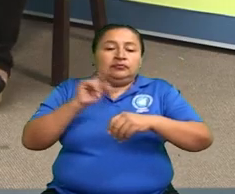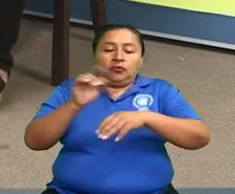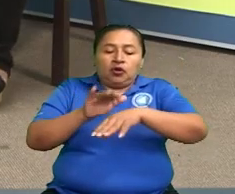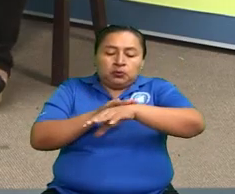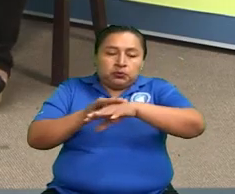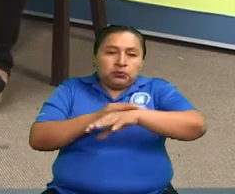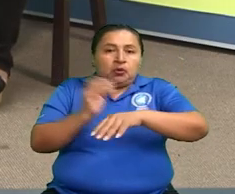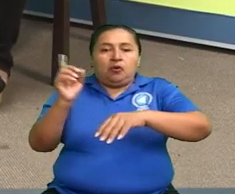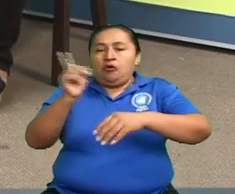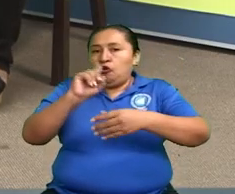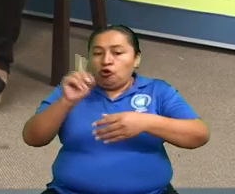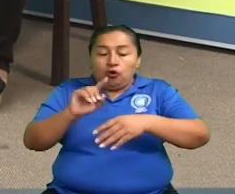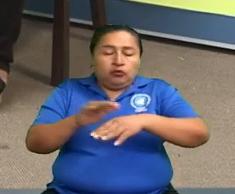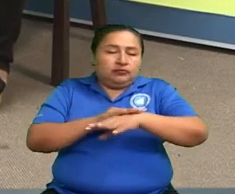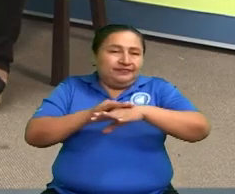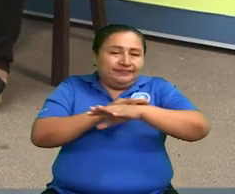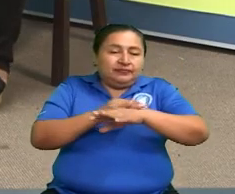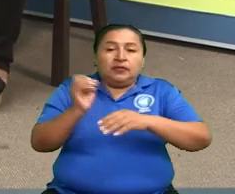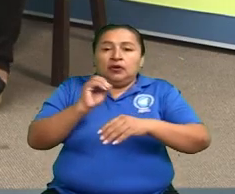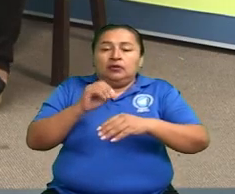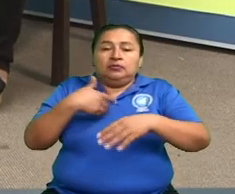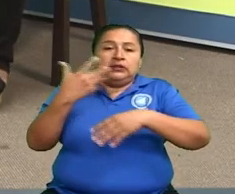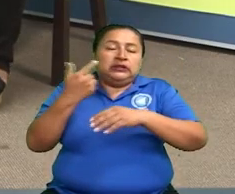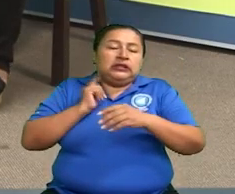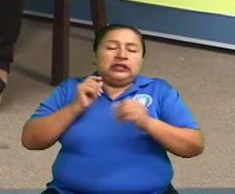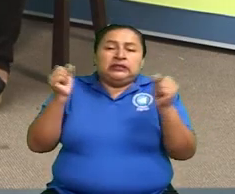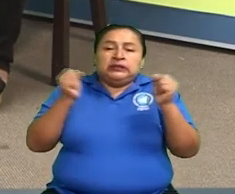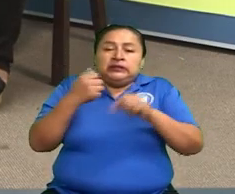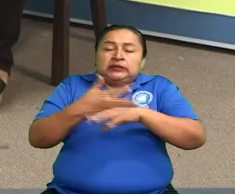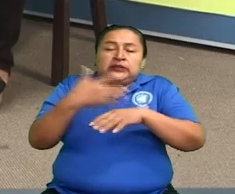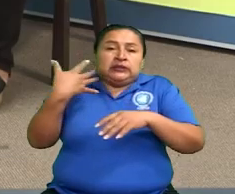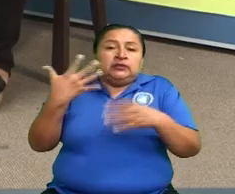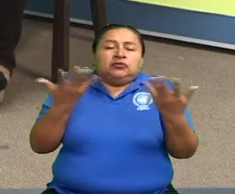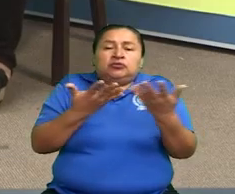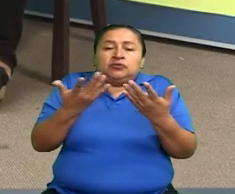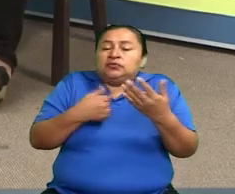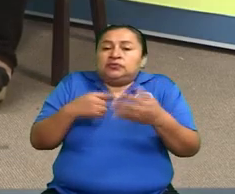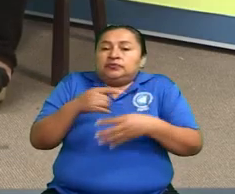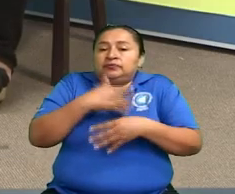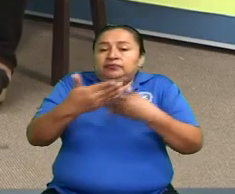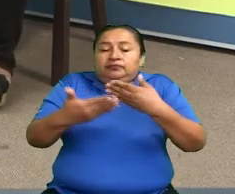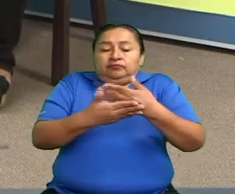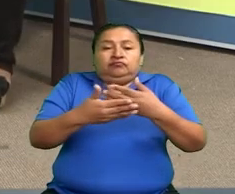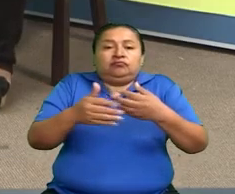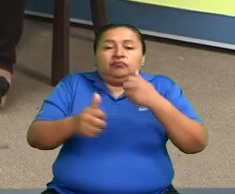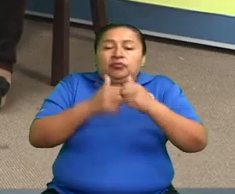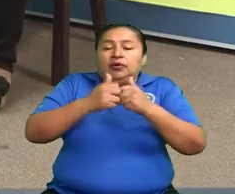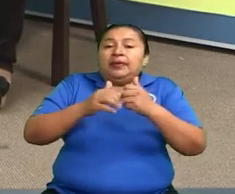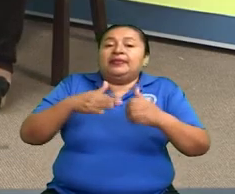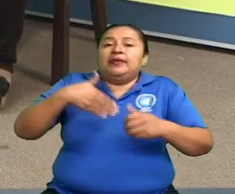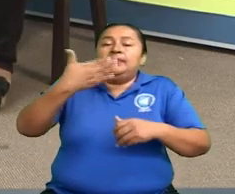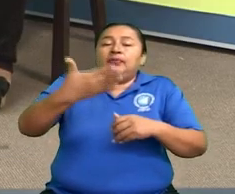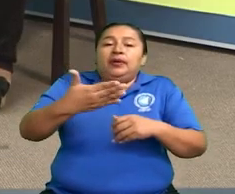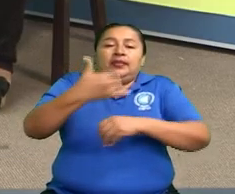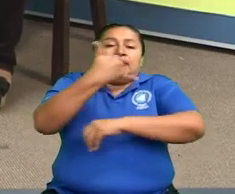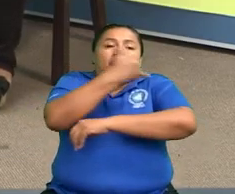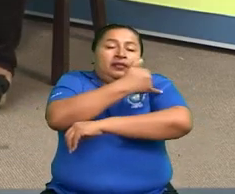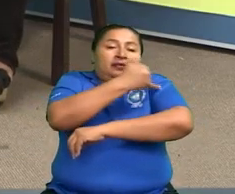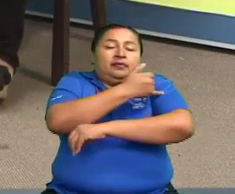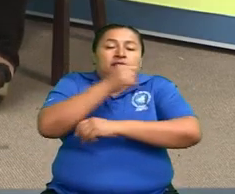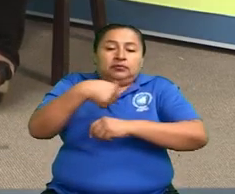no sobe, va a tener calentura. Hablemos de las contraindicaciones que se presentan cuando